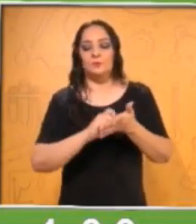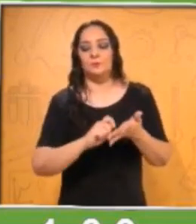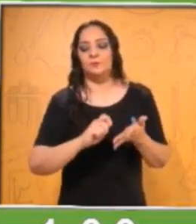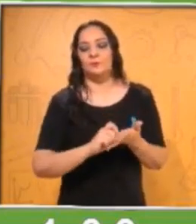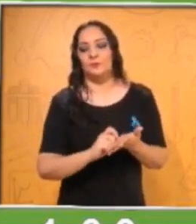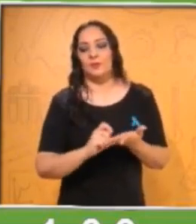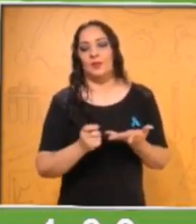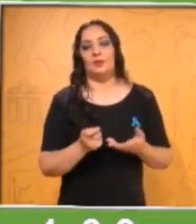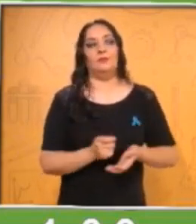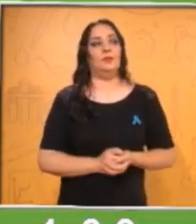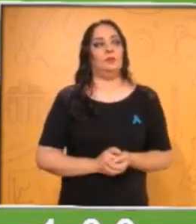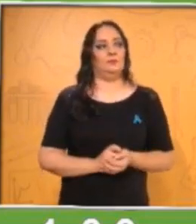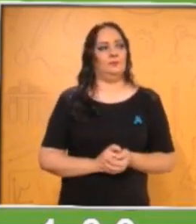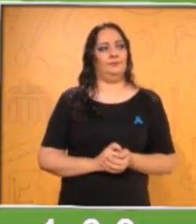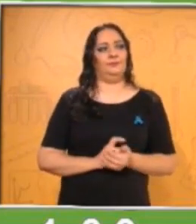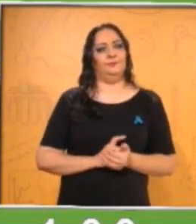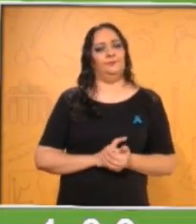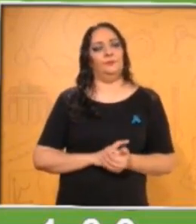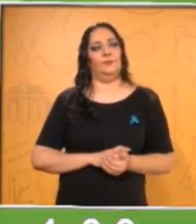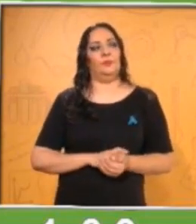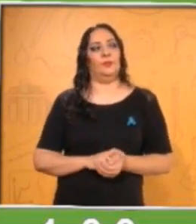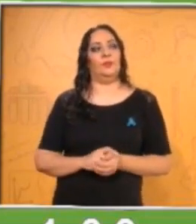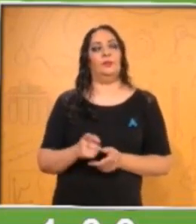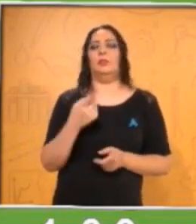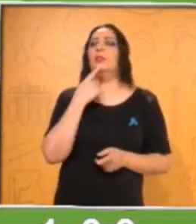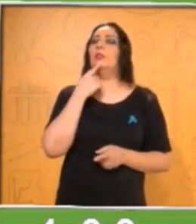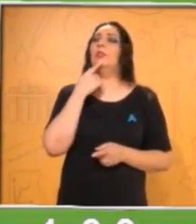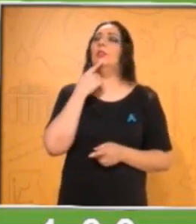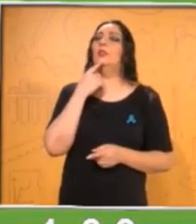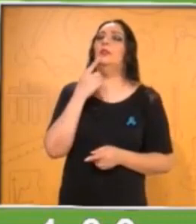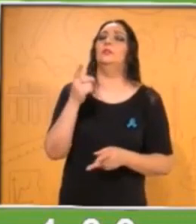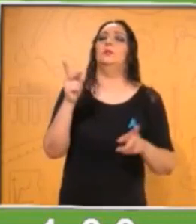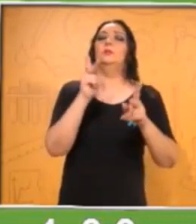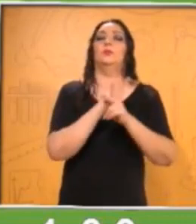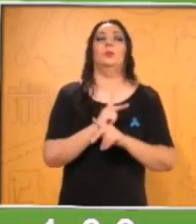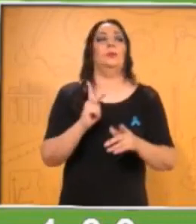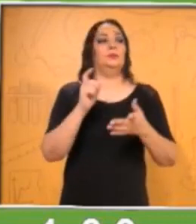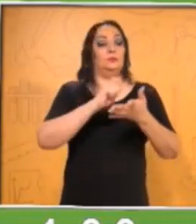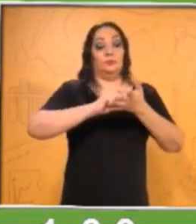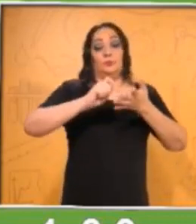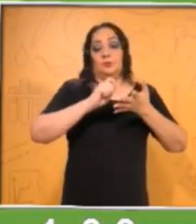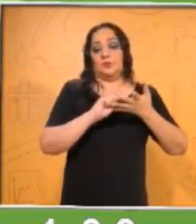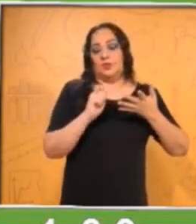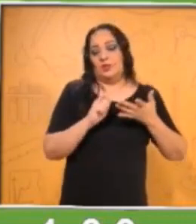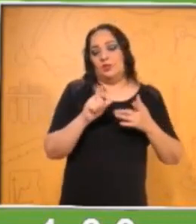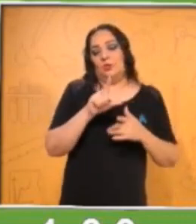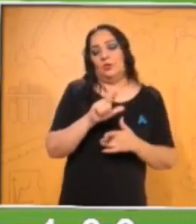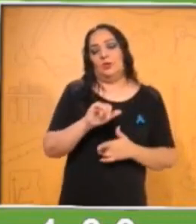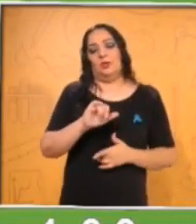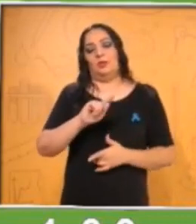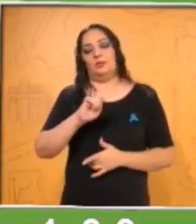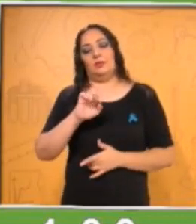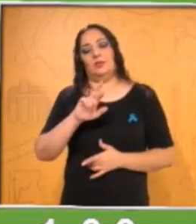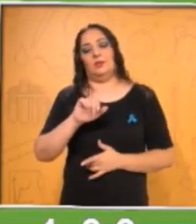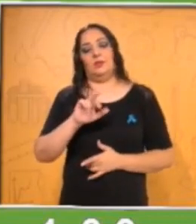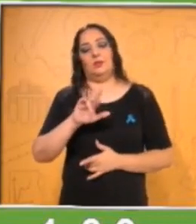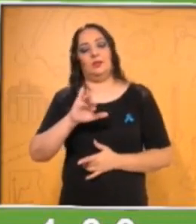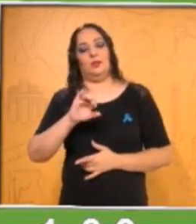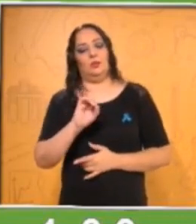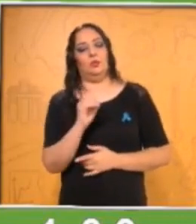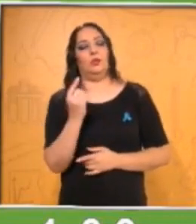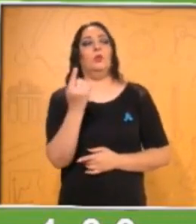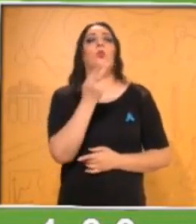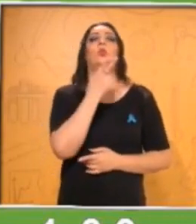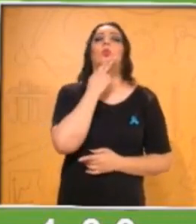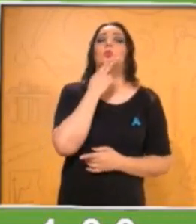interacción. El poema es, ahí dice, composición literaria que utiliza las palabras para